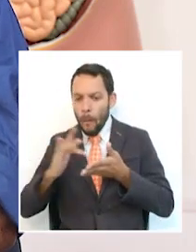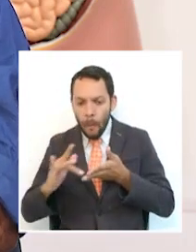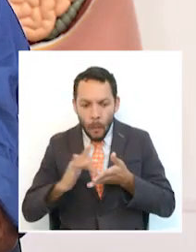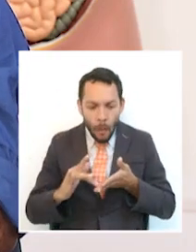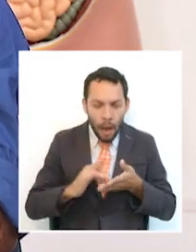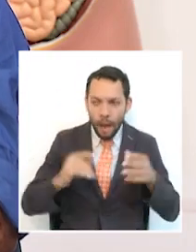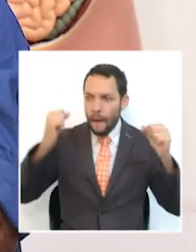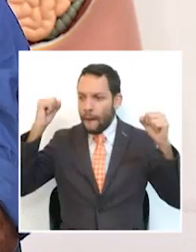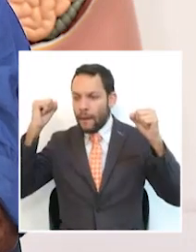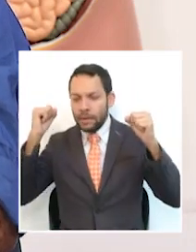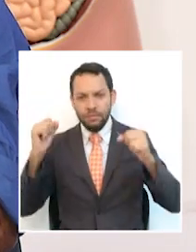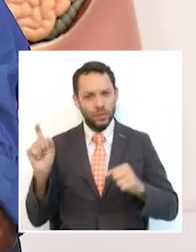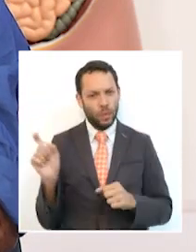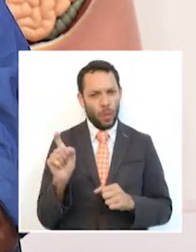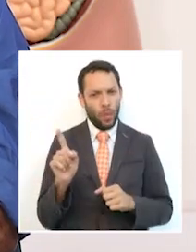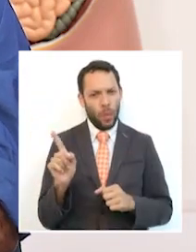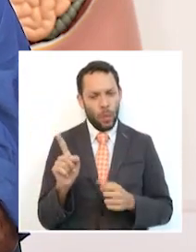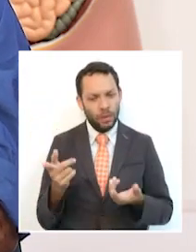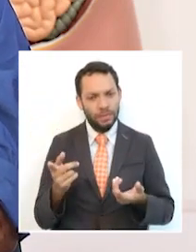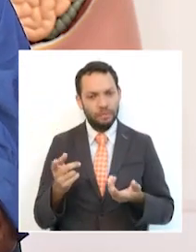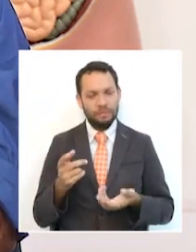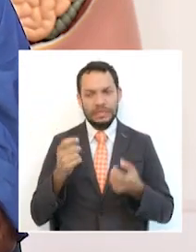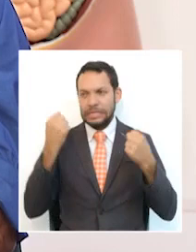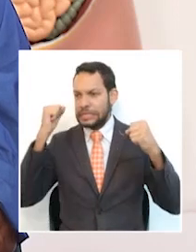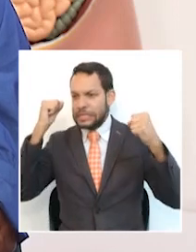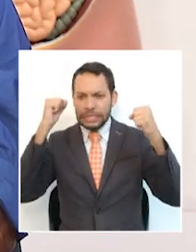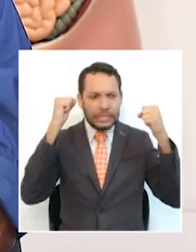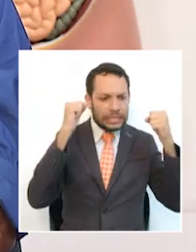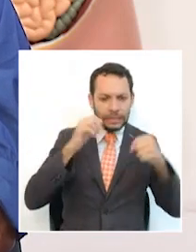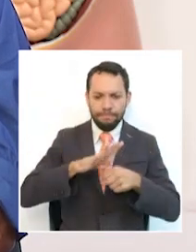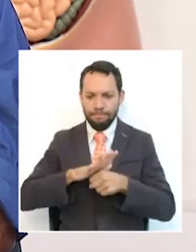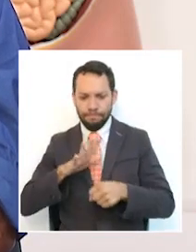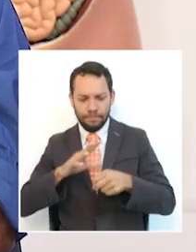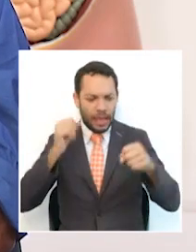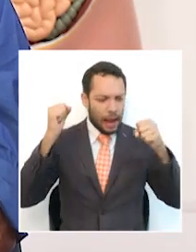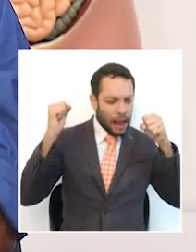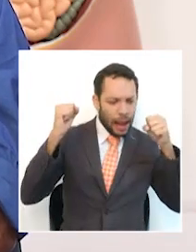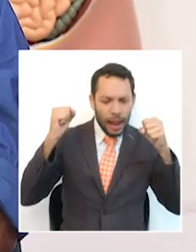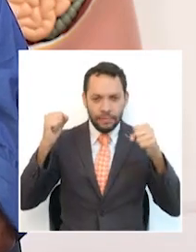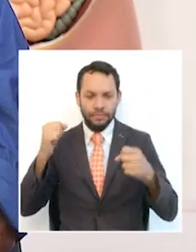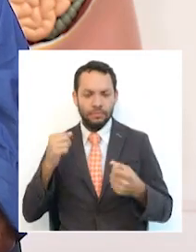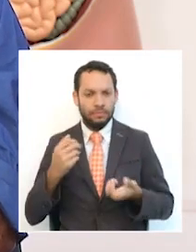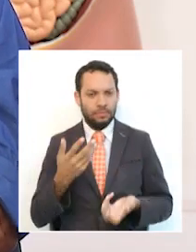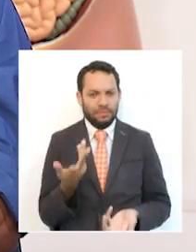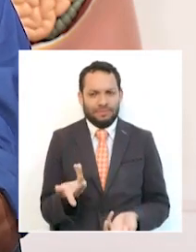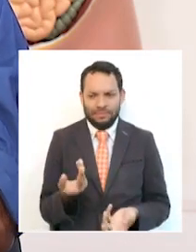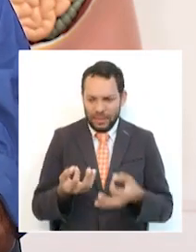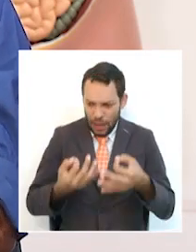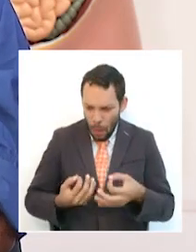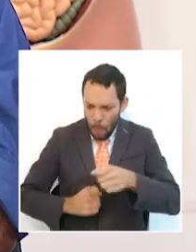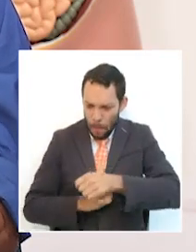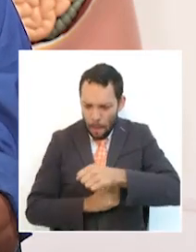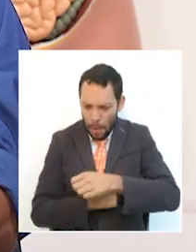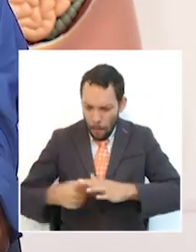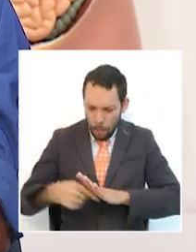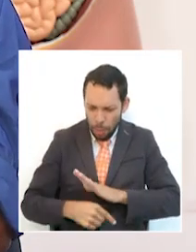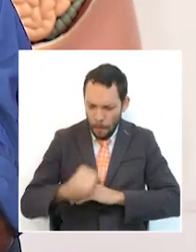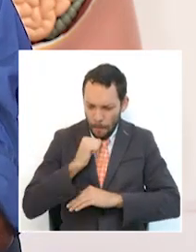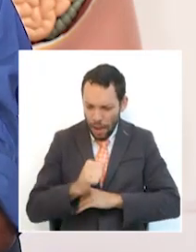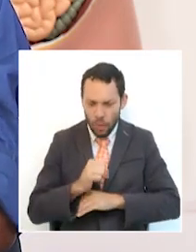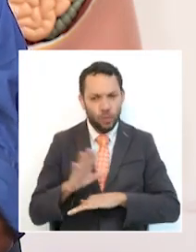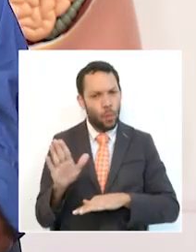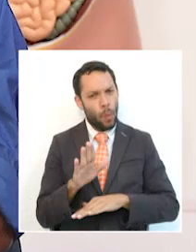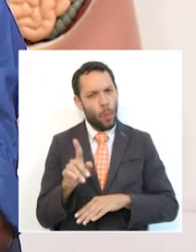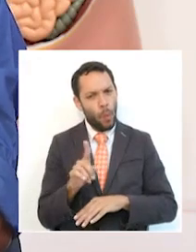todo lo que genera angustia todo lo que genera desespero muchas veces no tiene una fuente sólida y es muy bueno aprender a